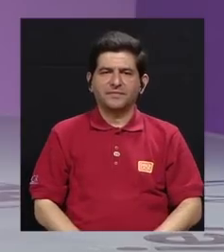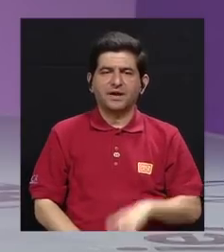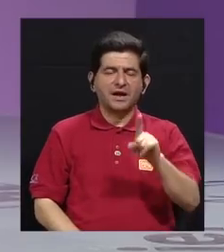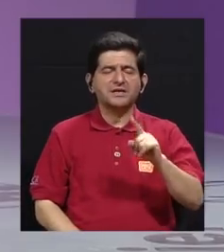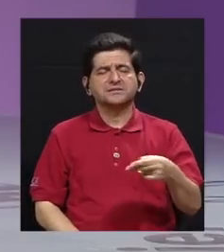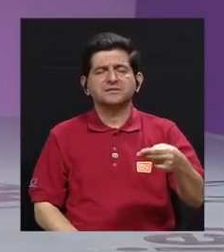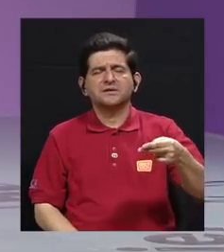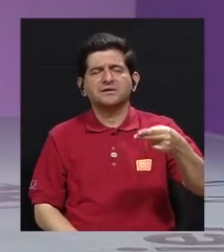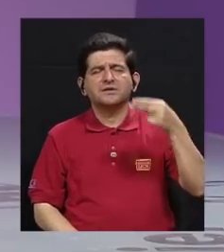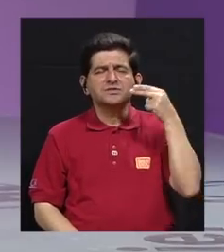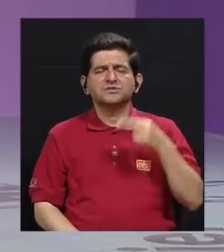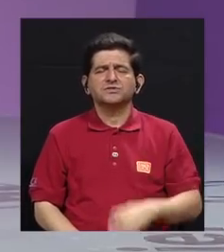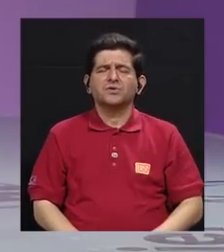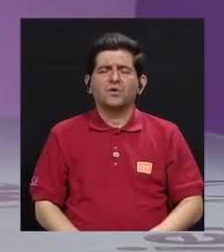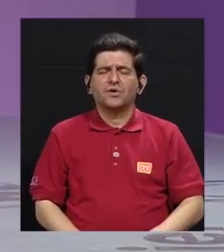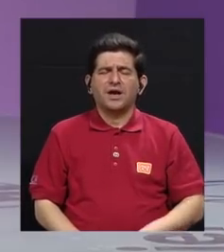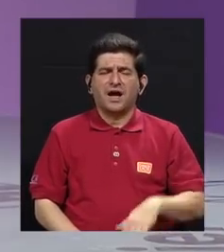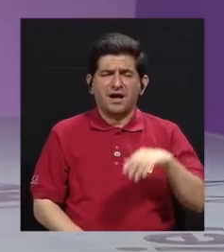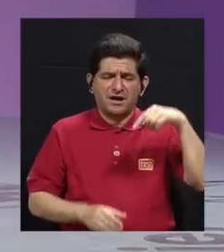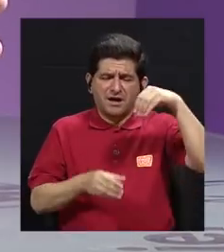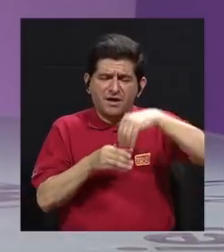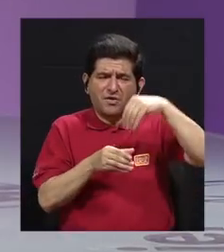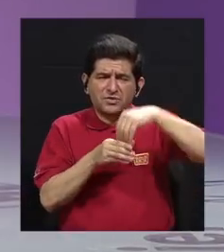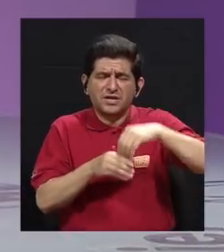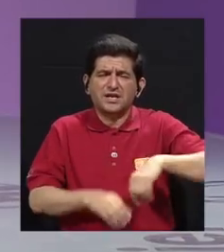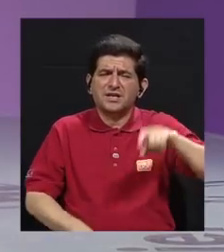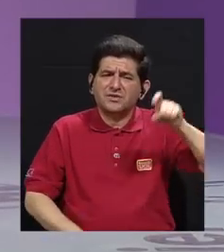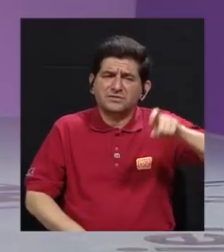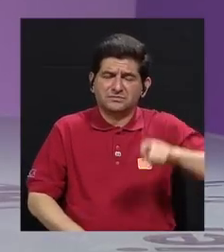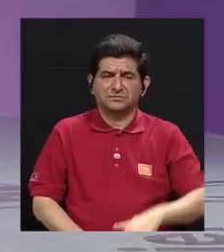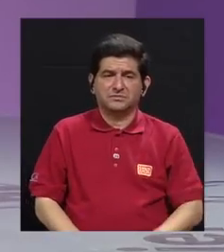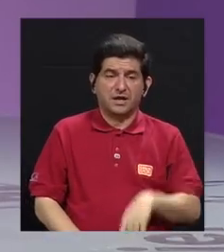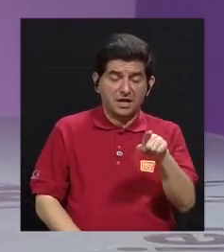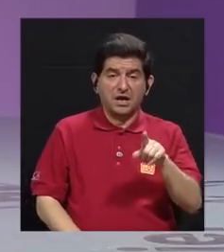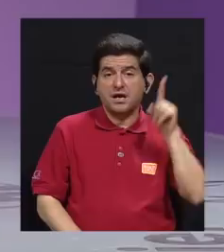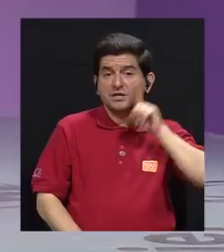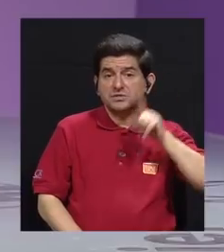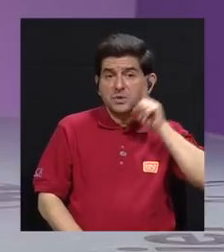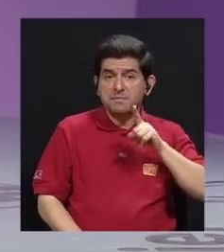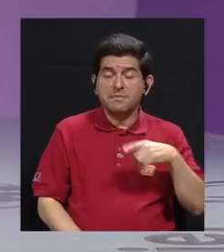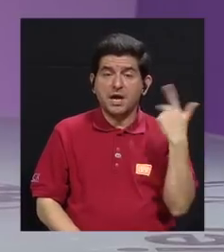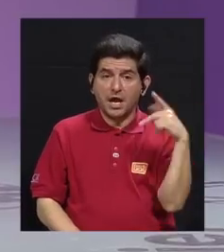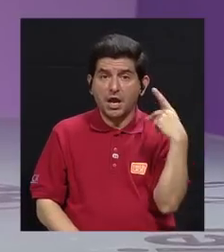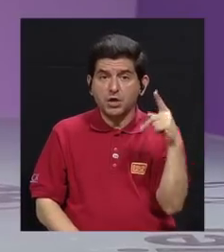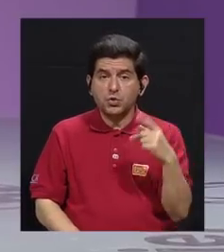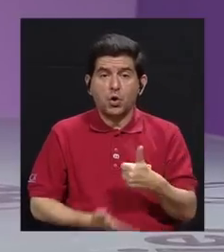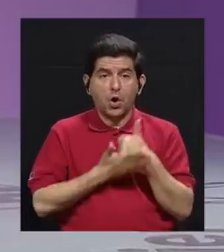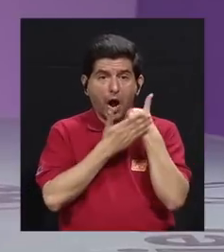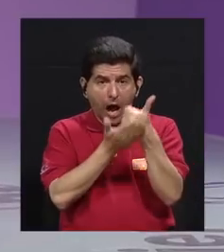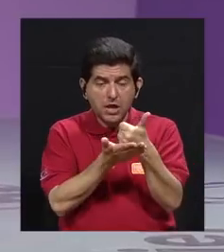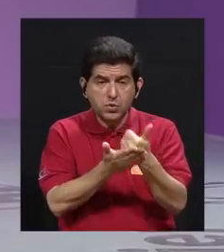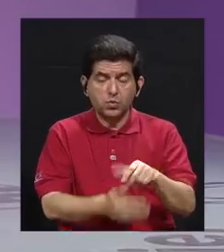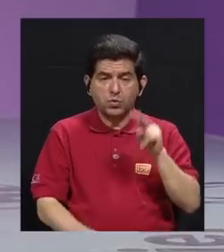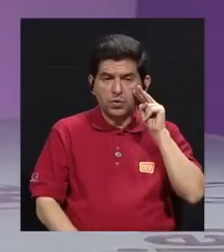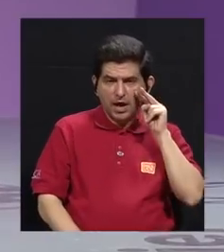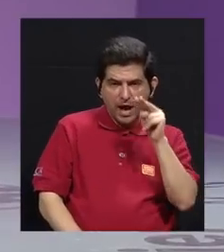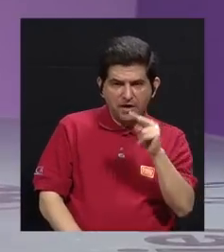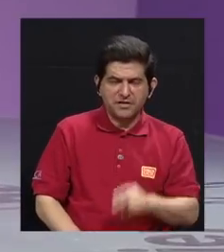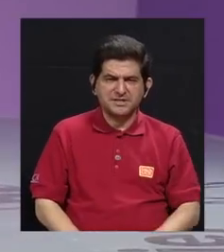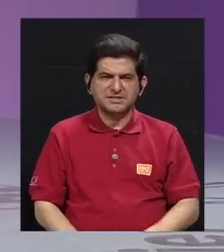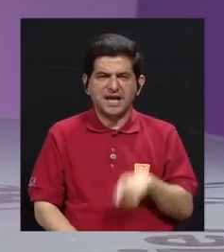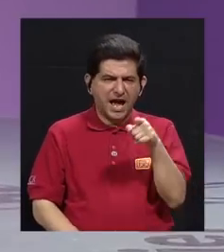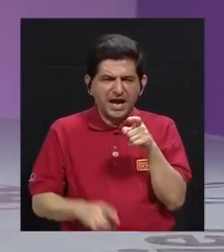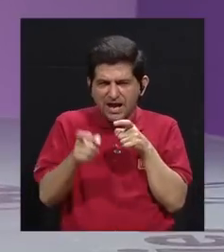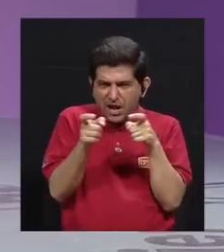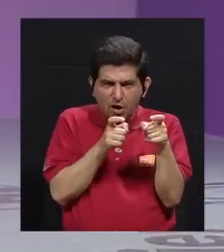incambiante, una ancestralidad, digamos, esencial, ¿no? Y creo que esos son mitos muy peligrosos porque contribuyen a una